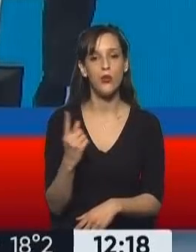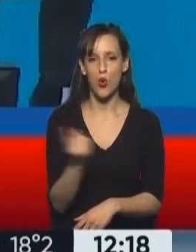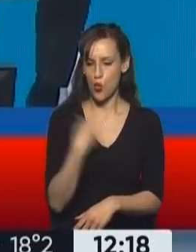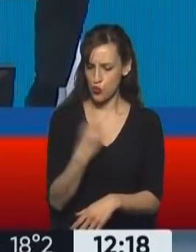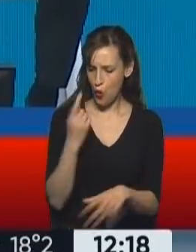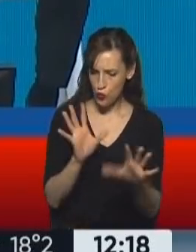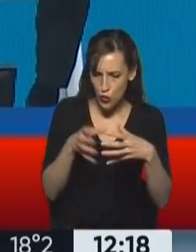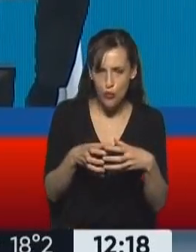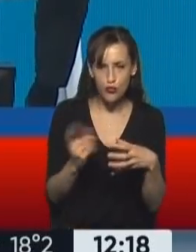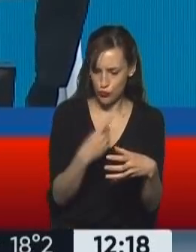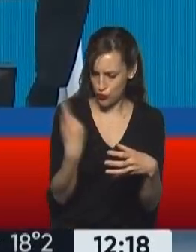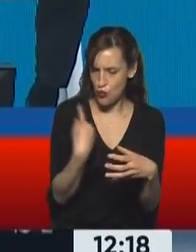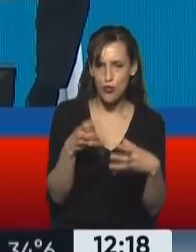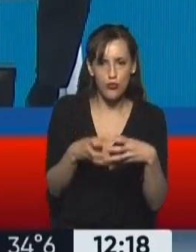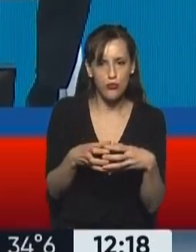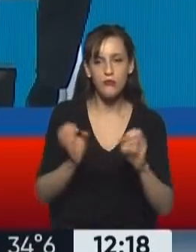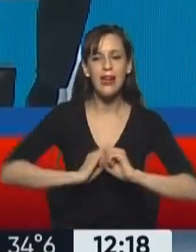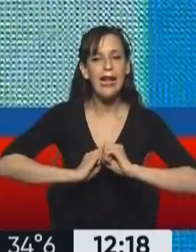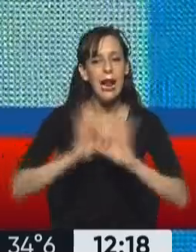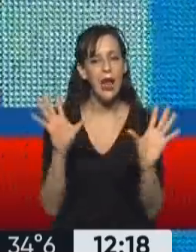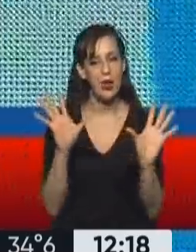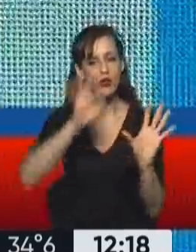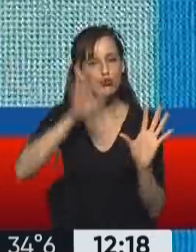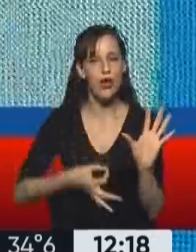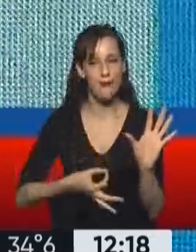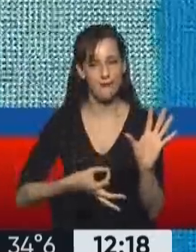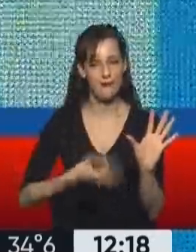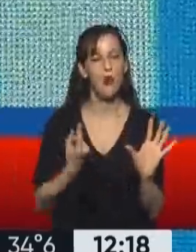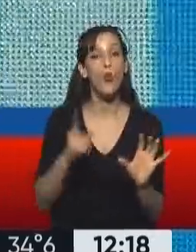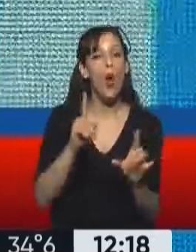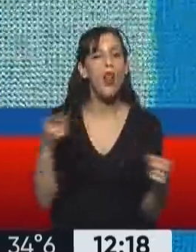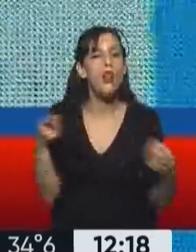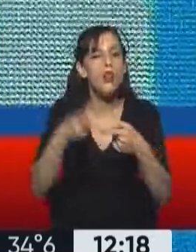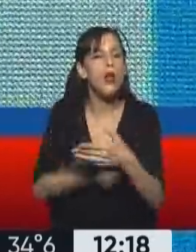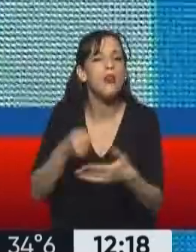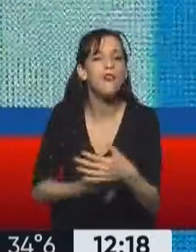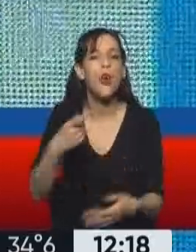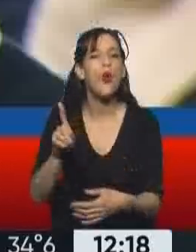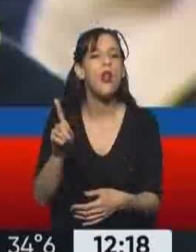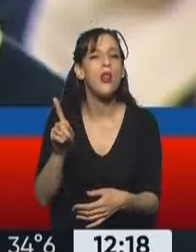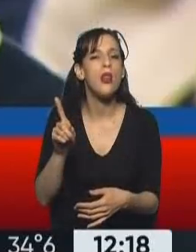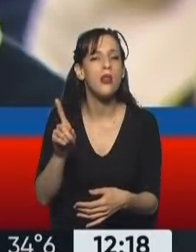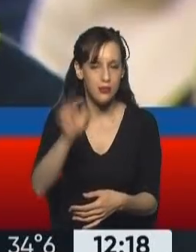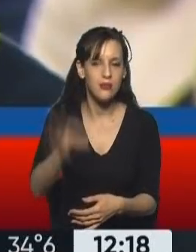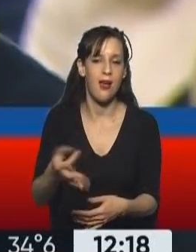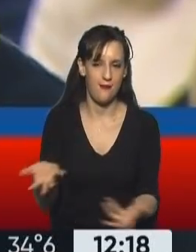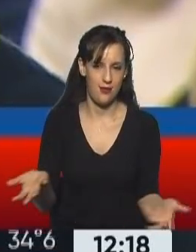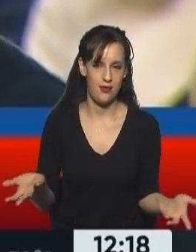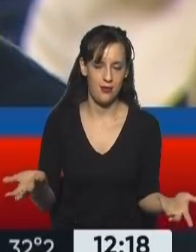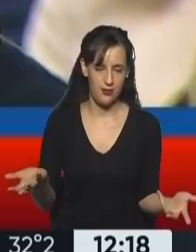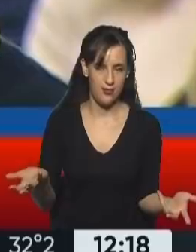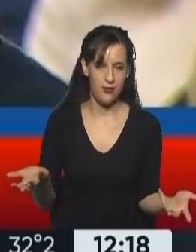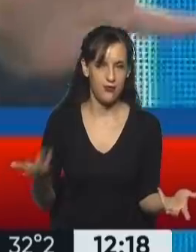Nosotras tenemos muy claro cuál es el desafío que tenemos por delante. Y aunque parezca